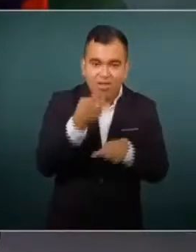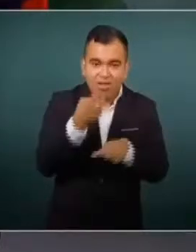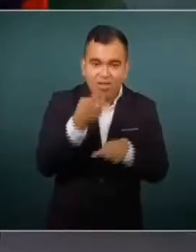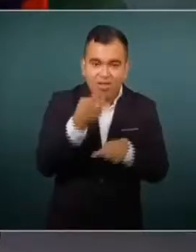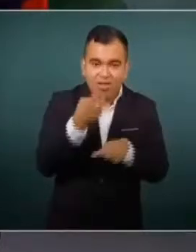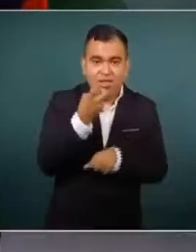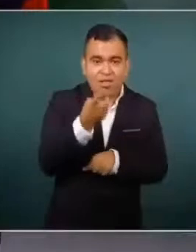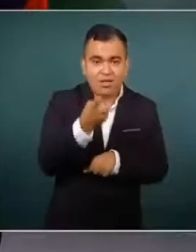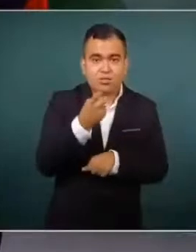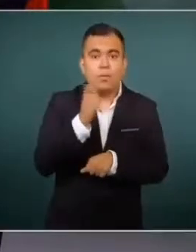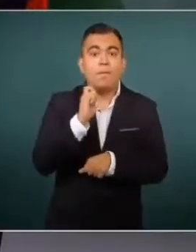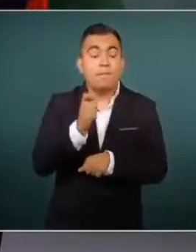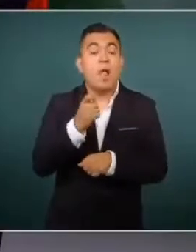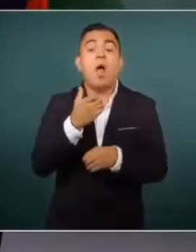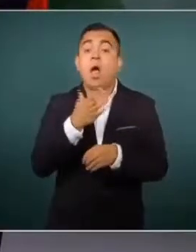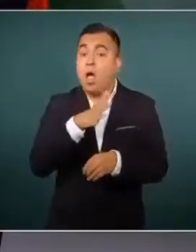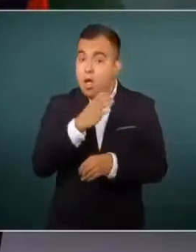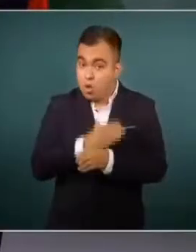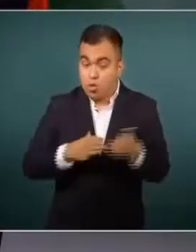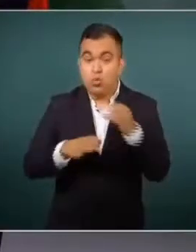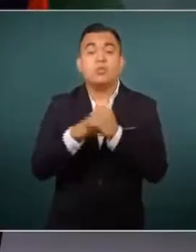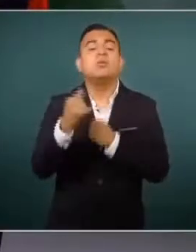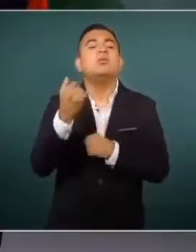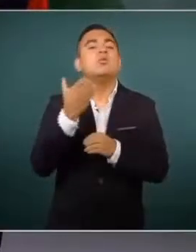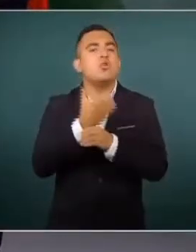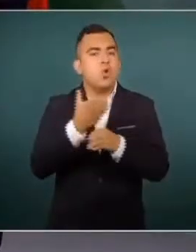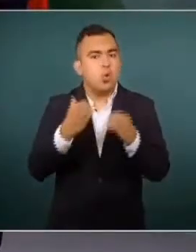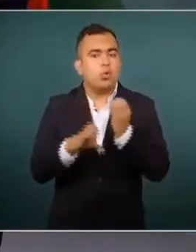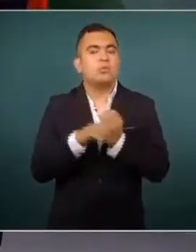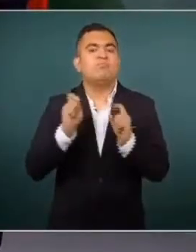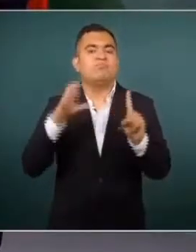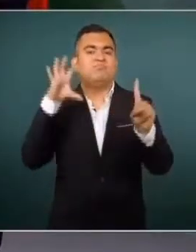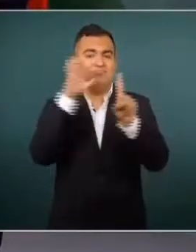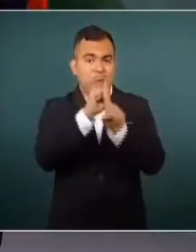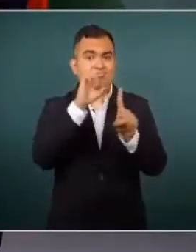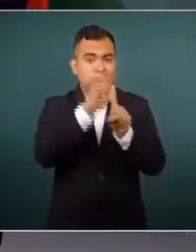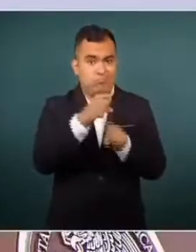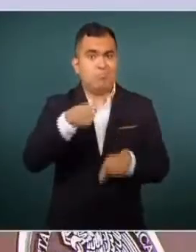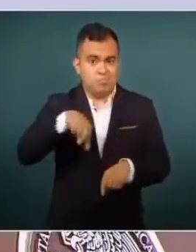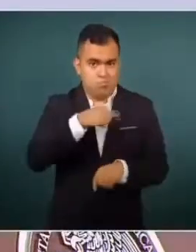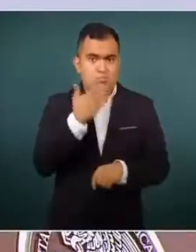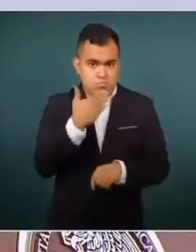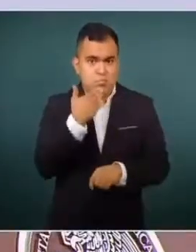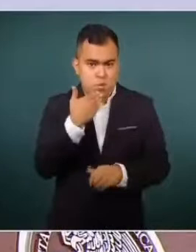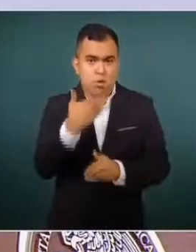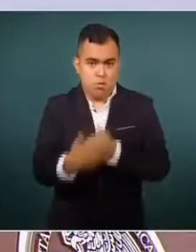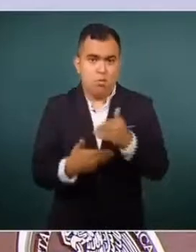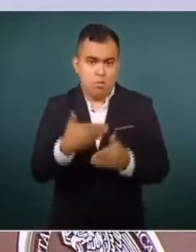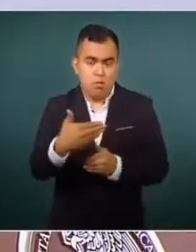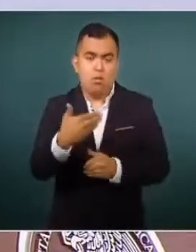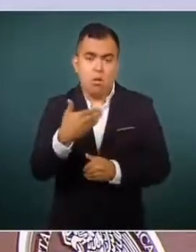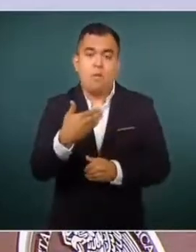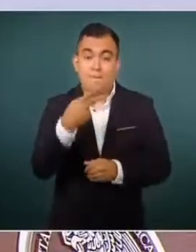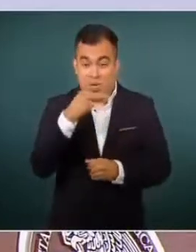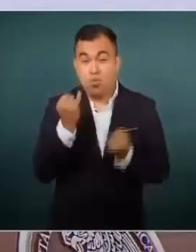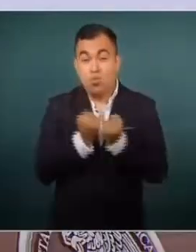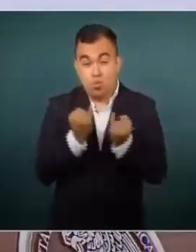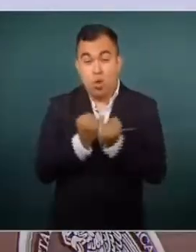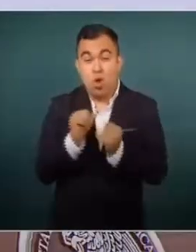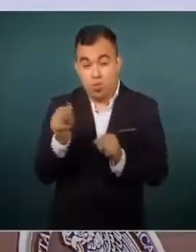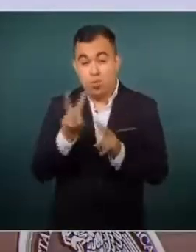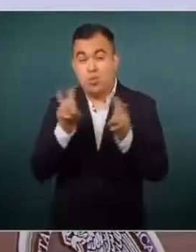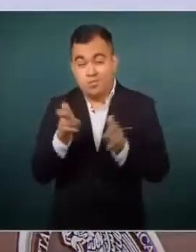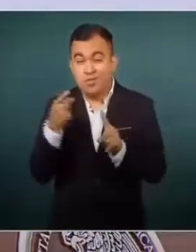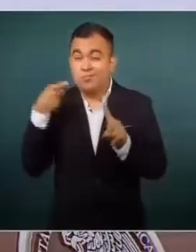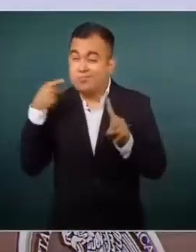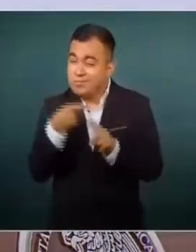some more. Cosas y resultados que nos hacen pensar que vamos en la estrategia de seguridad por el camino correcto. También hay otros temas en específico que